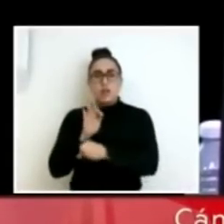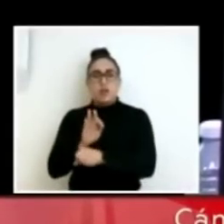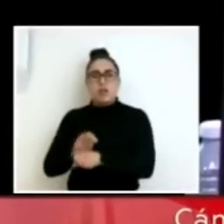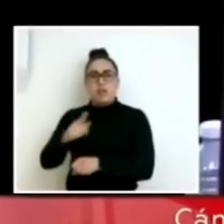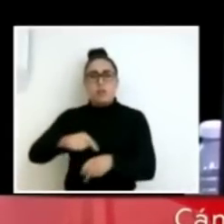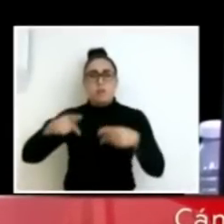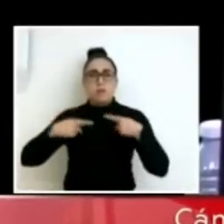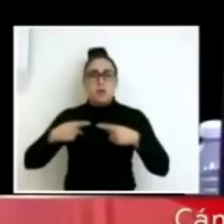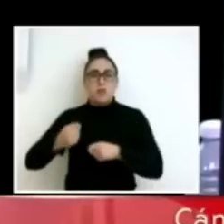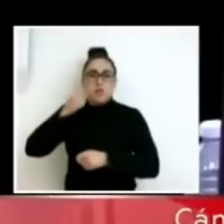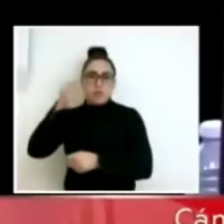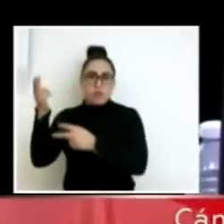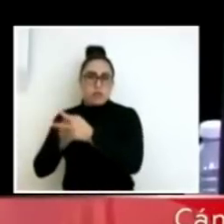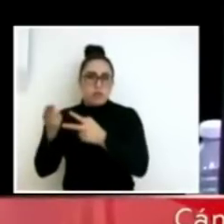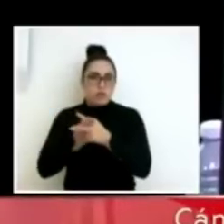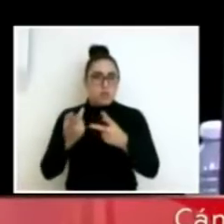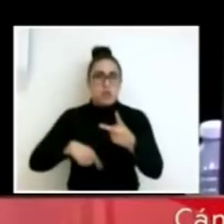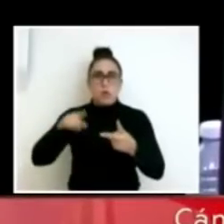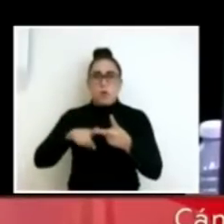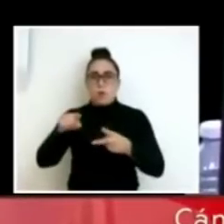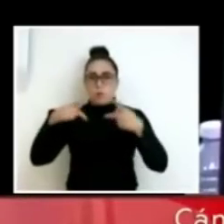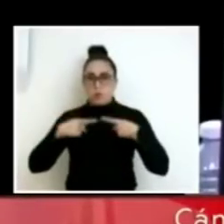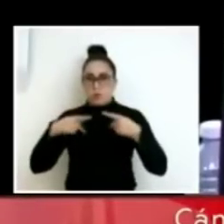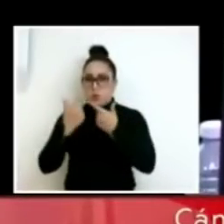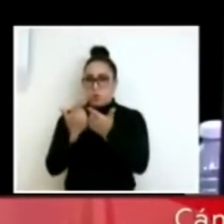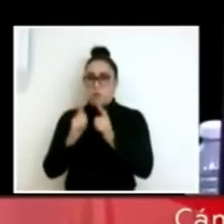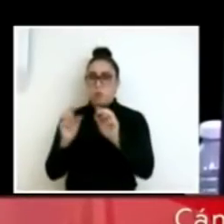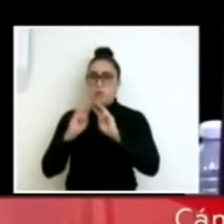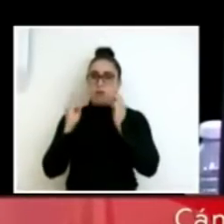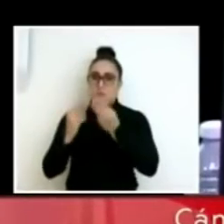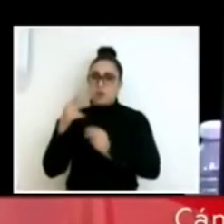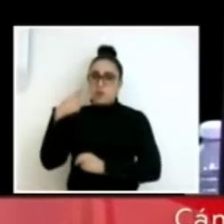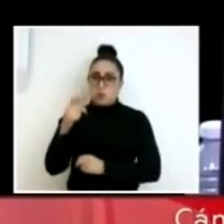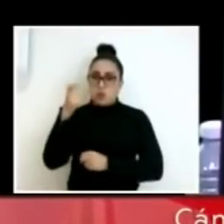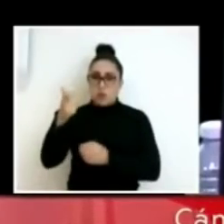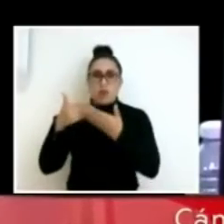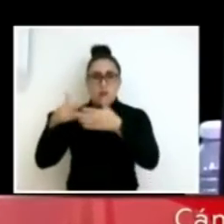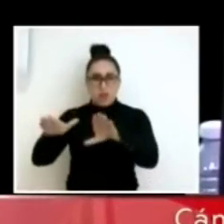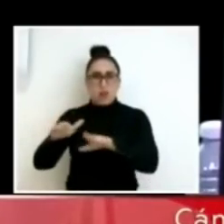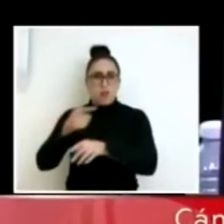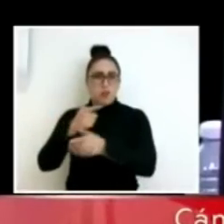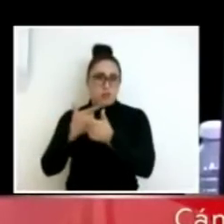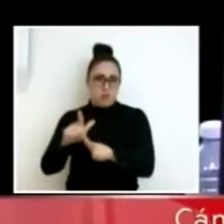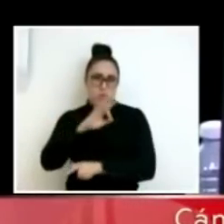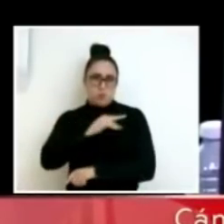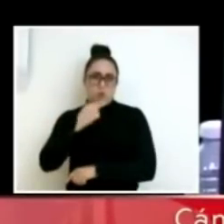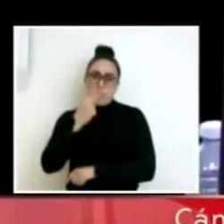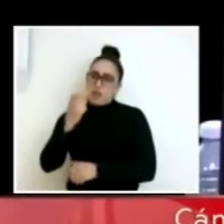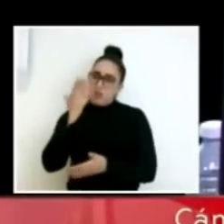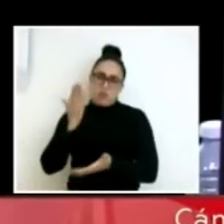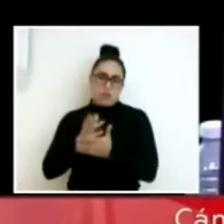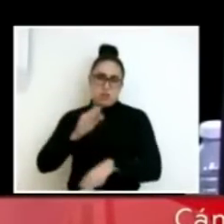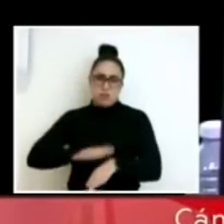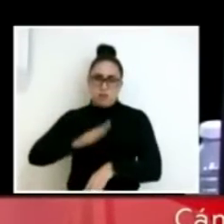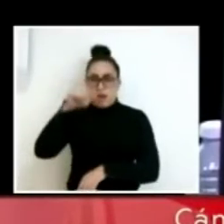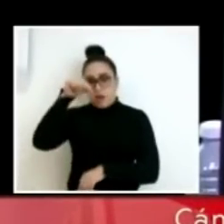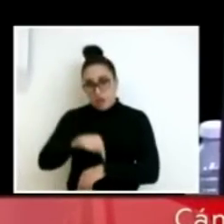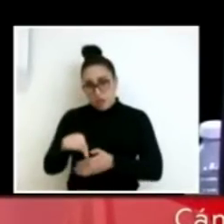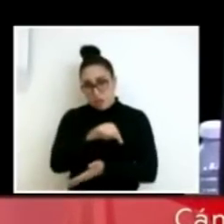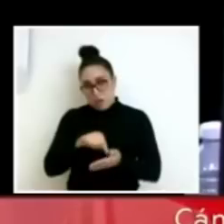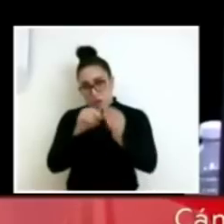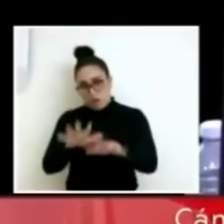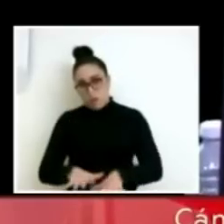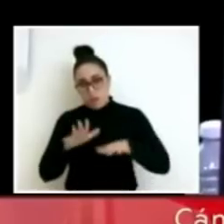que descongelan las cuentas del narcotráfico. Este momento es del pueblo y el pueblo está aquí representado en todas y todos